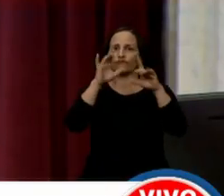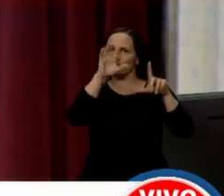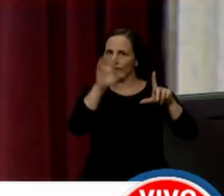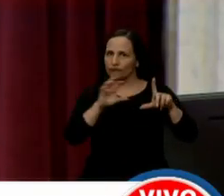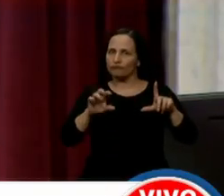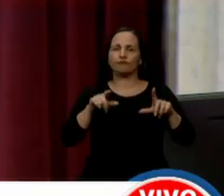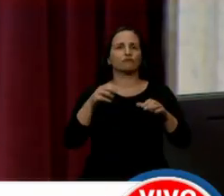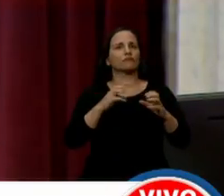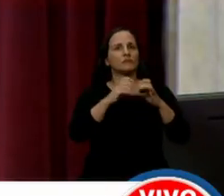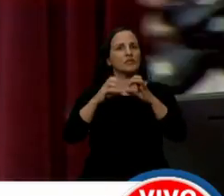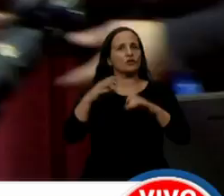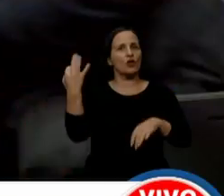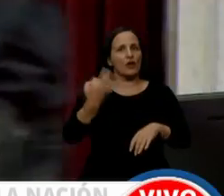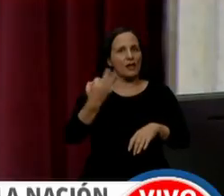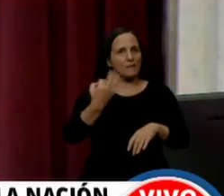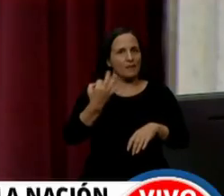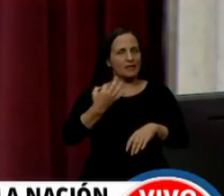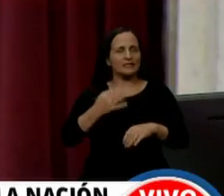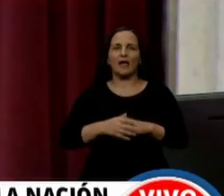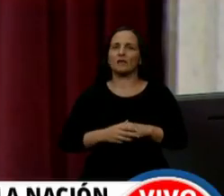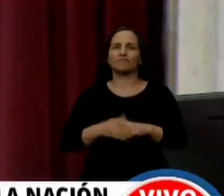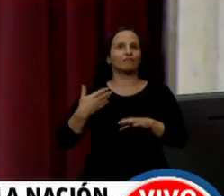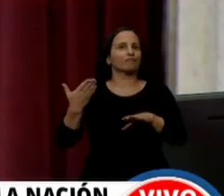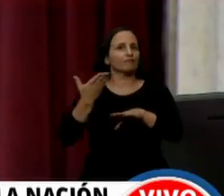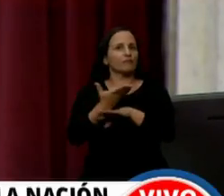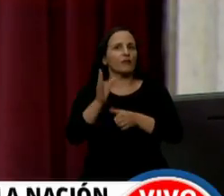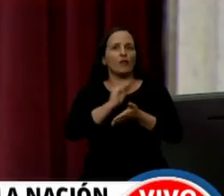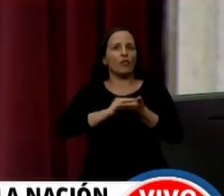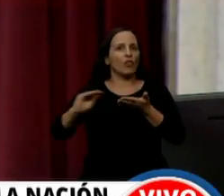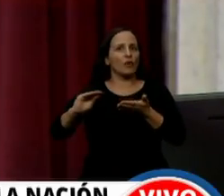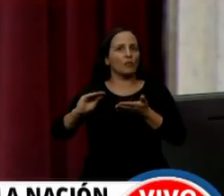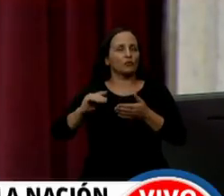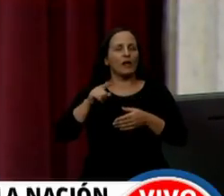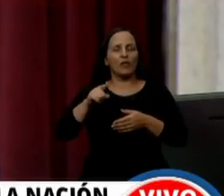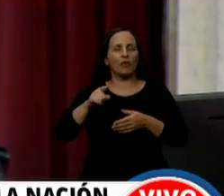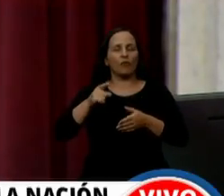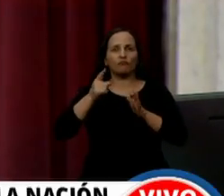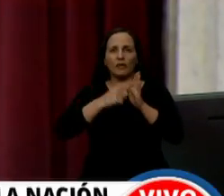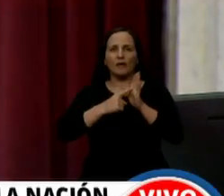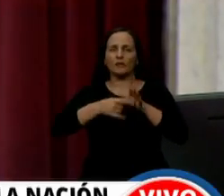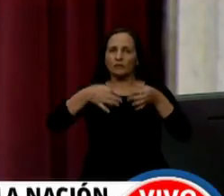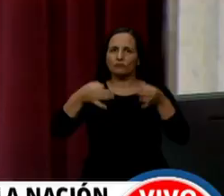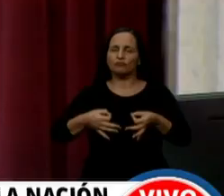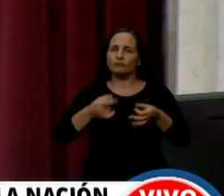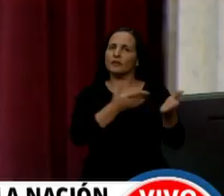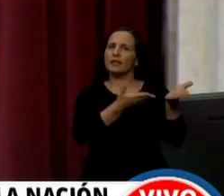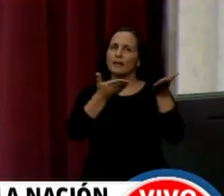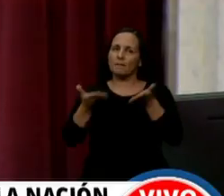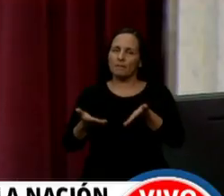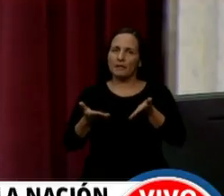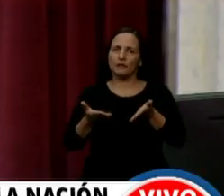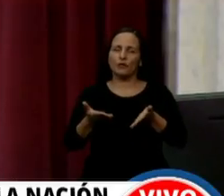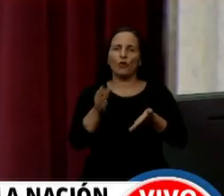especial conforme el requerimiento efectuado por los diputados el número reglamentario invito al señor